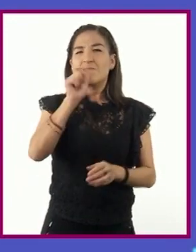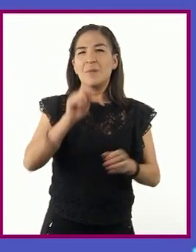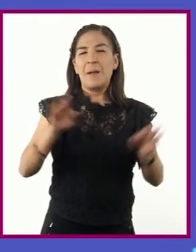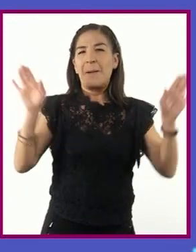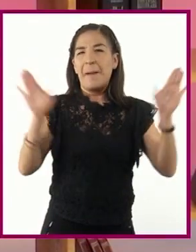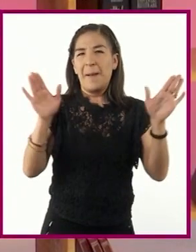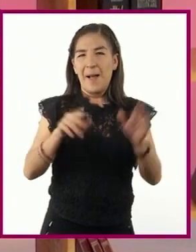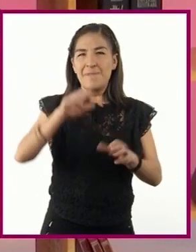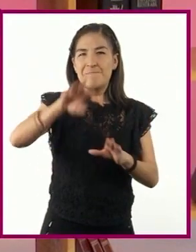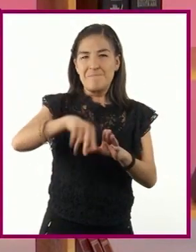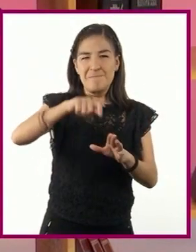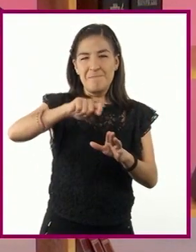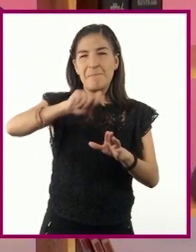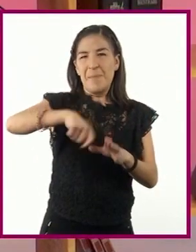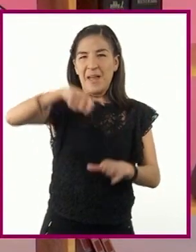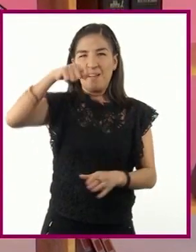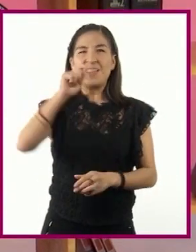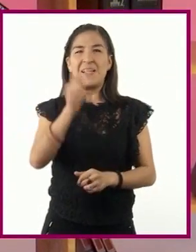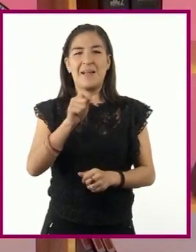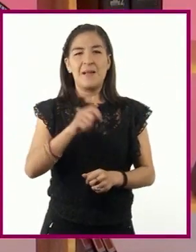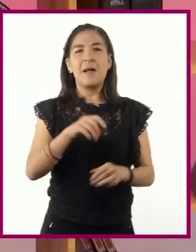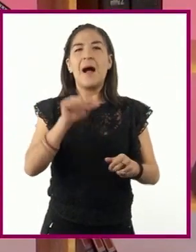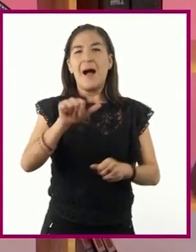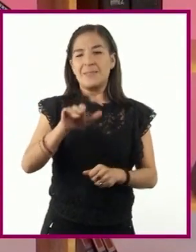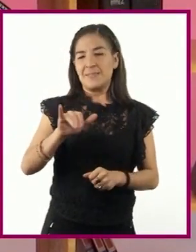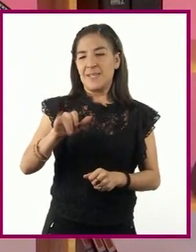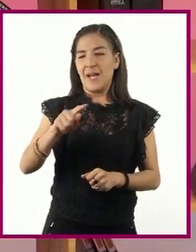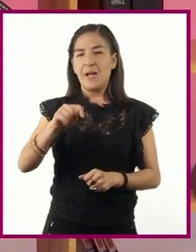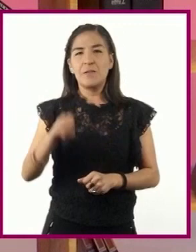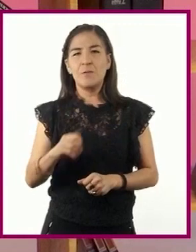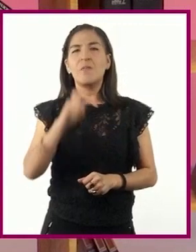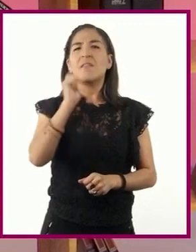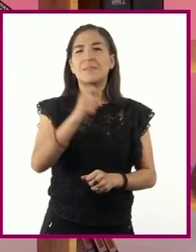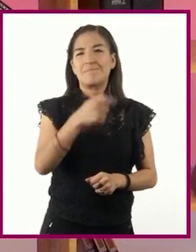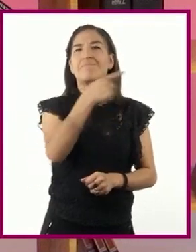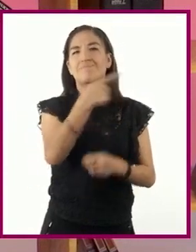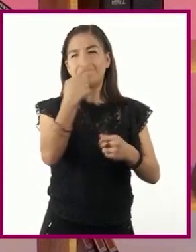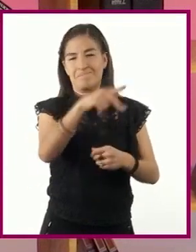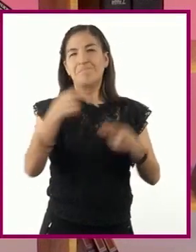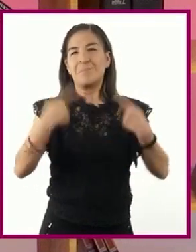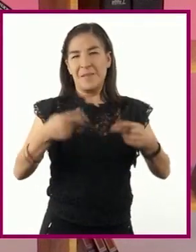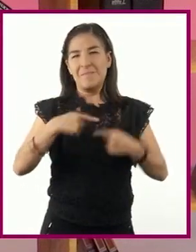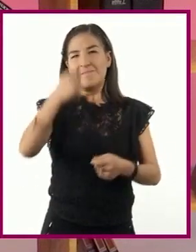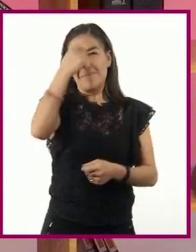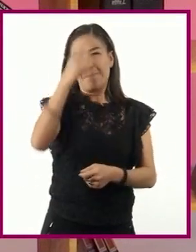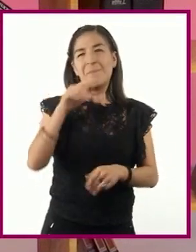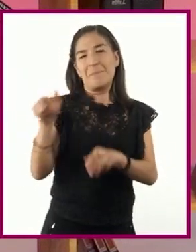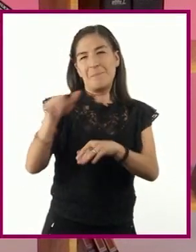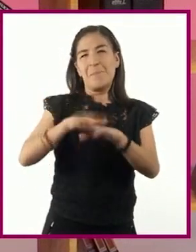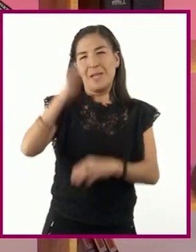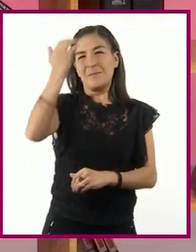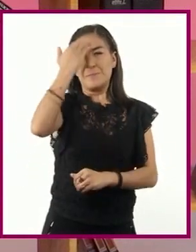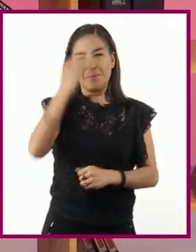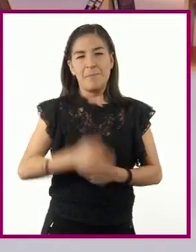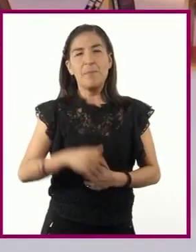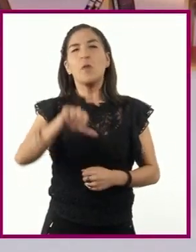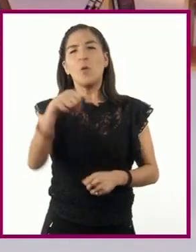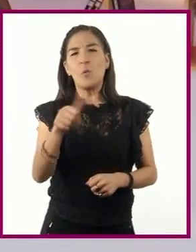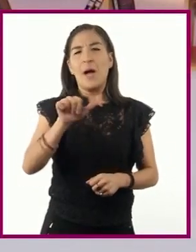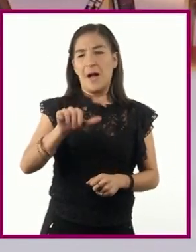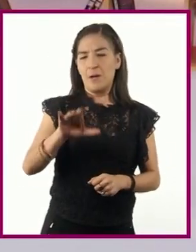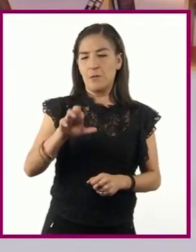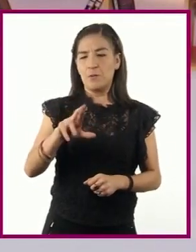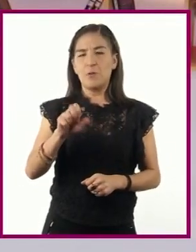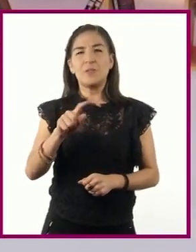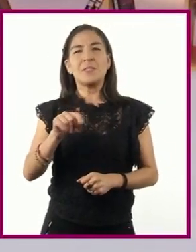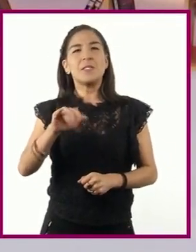que destaca el de Alciato, que es el autor más conocido. También tenemos los acrósticos, una forma